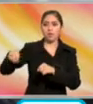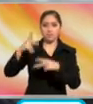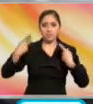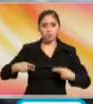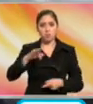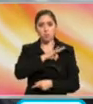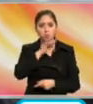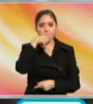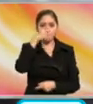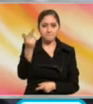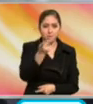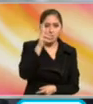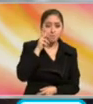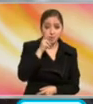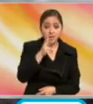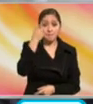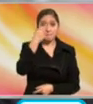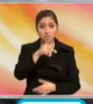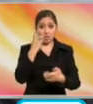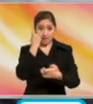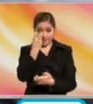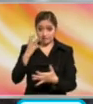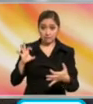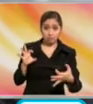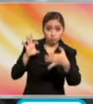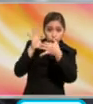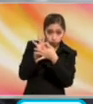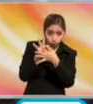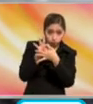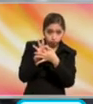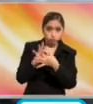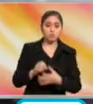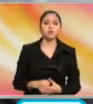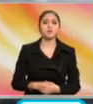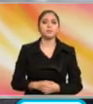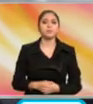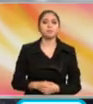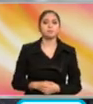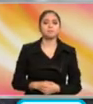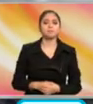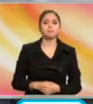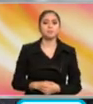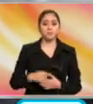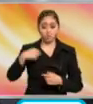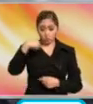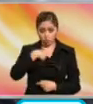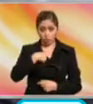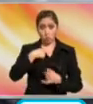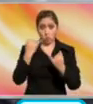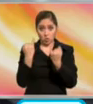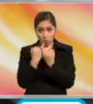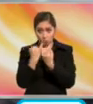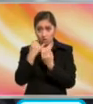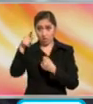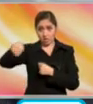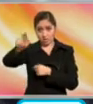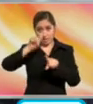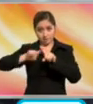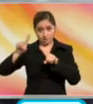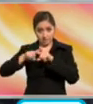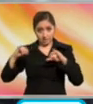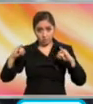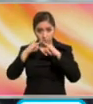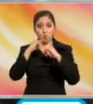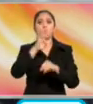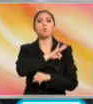que son este puente, este vínculo en donde nosotros, a través de ustedes, podemos empezar a